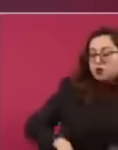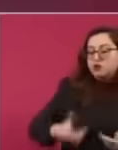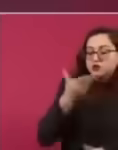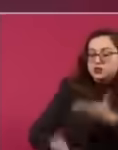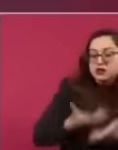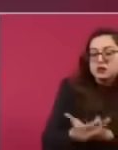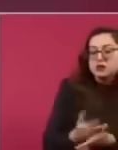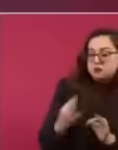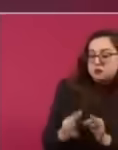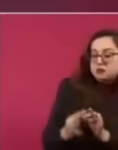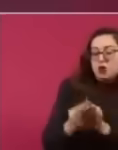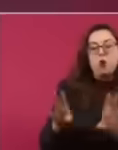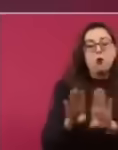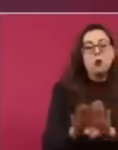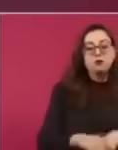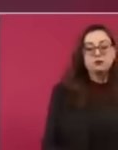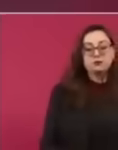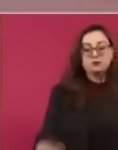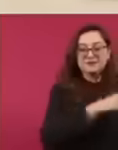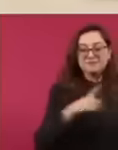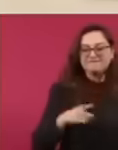principios. Eso es lo que